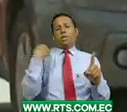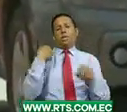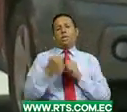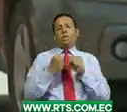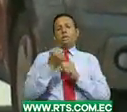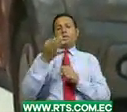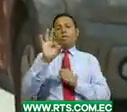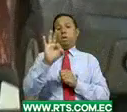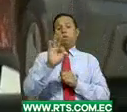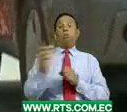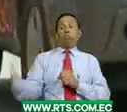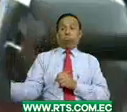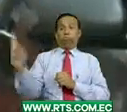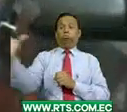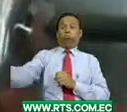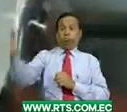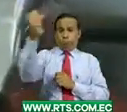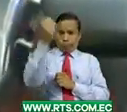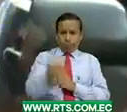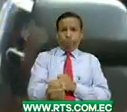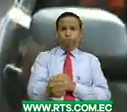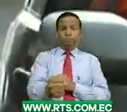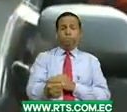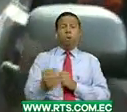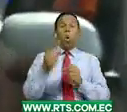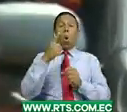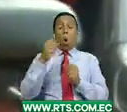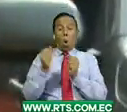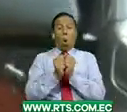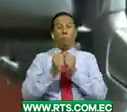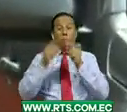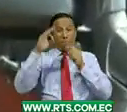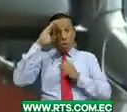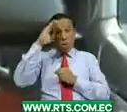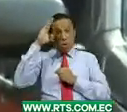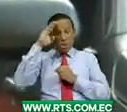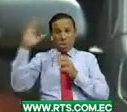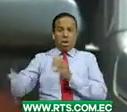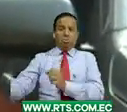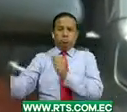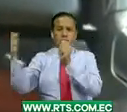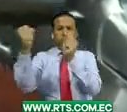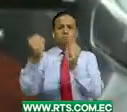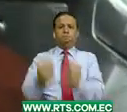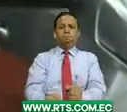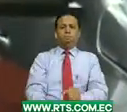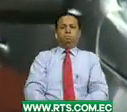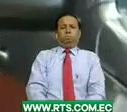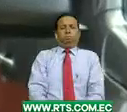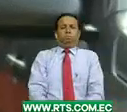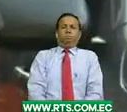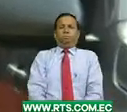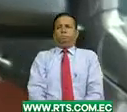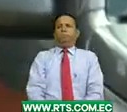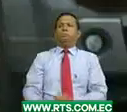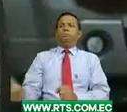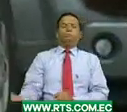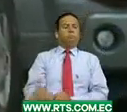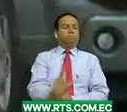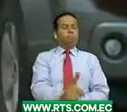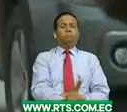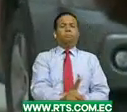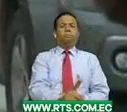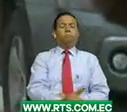la reconstrucción de los hechos. Custodiado por agentes del GIR-GOE y un guía penitenciario, lo bajaron por unos cuantos minutos.